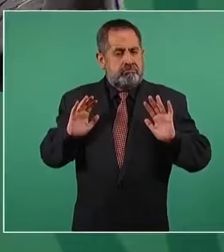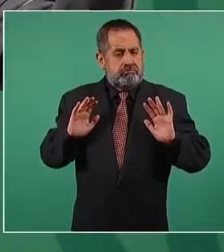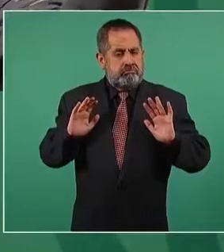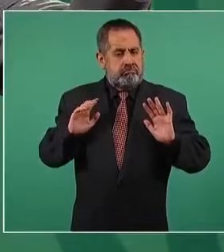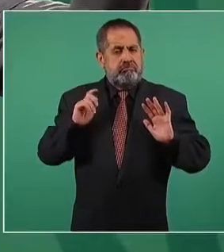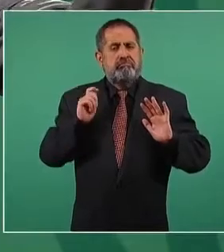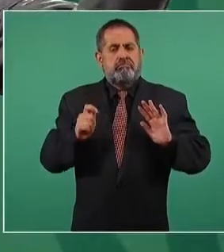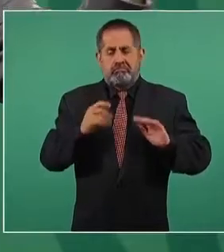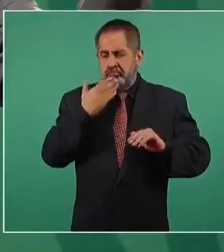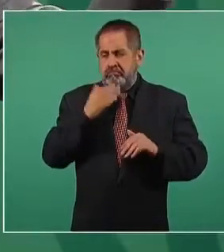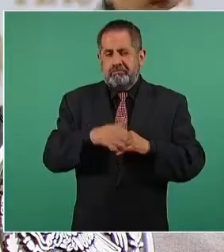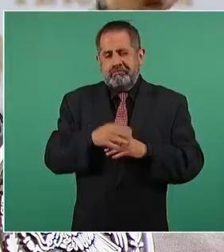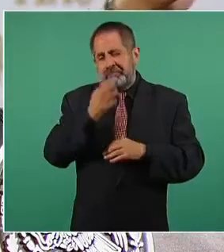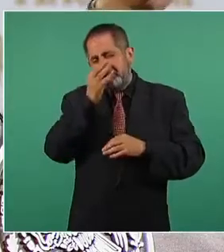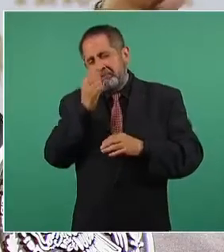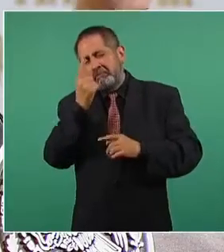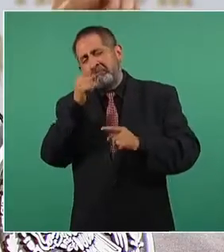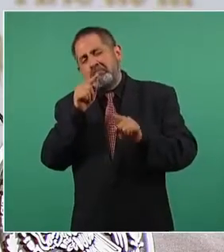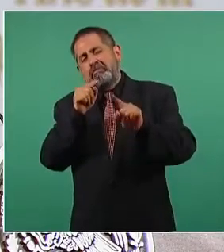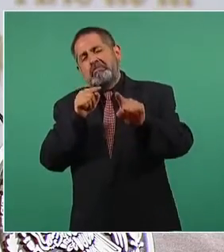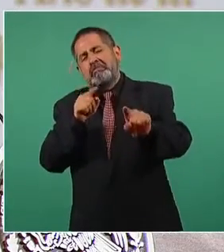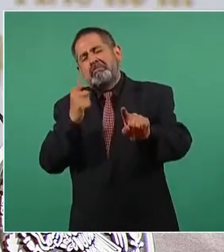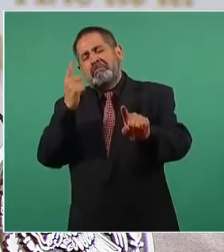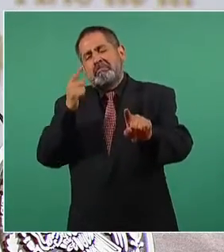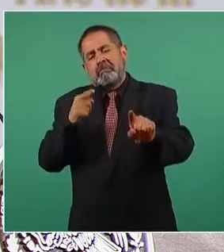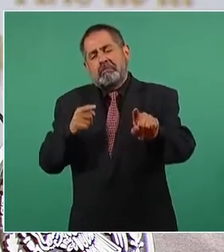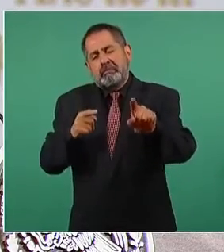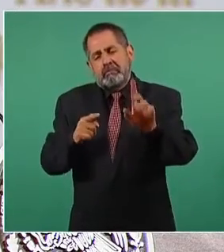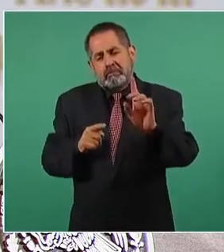Solo un